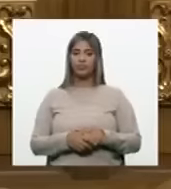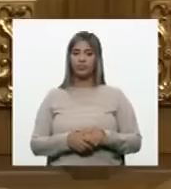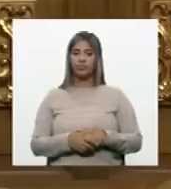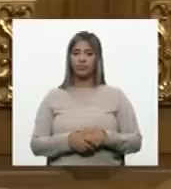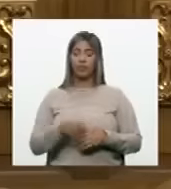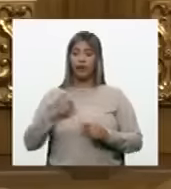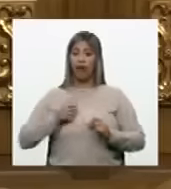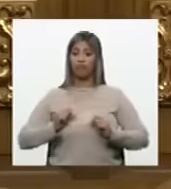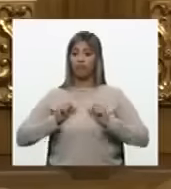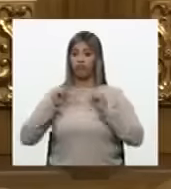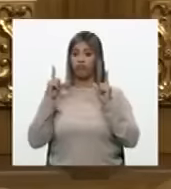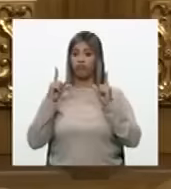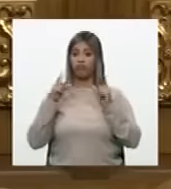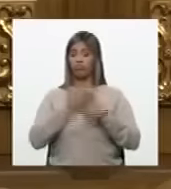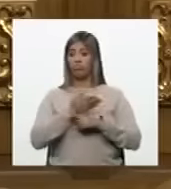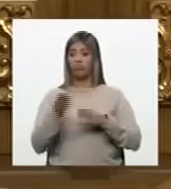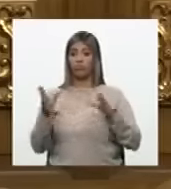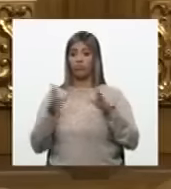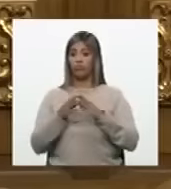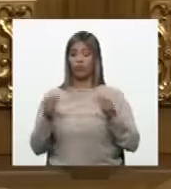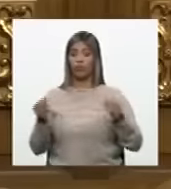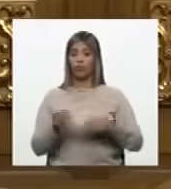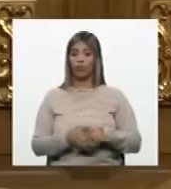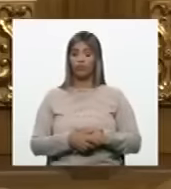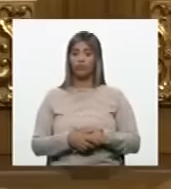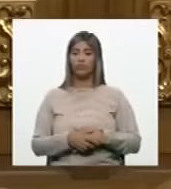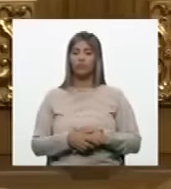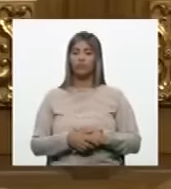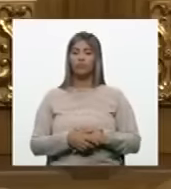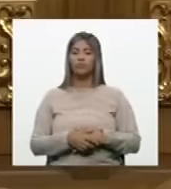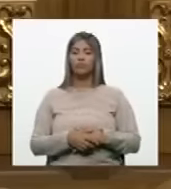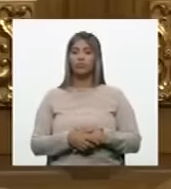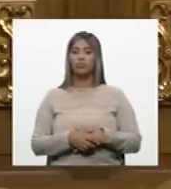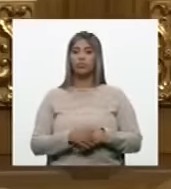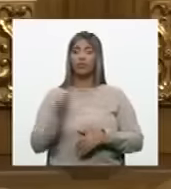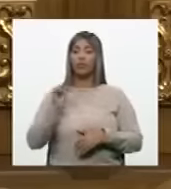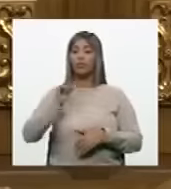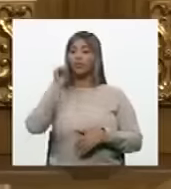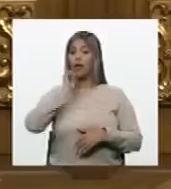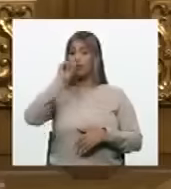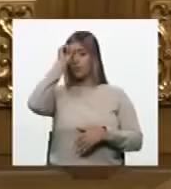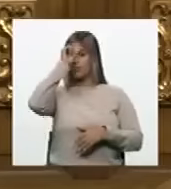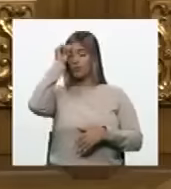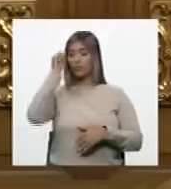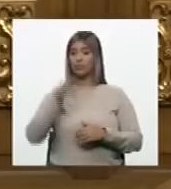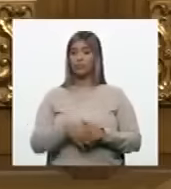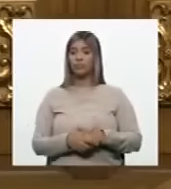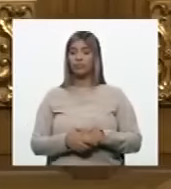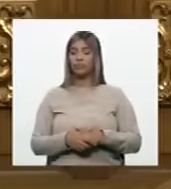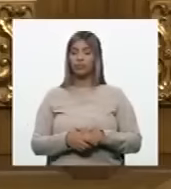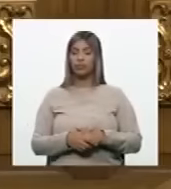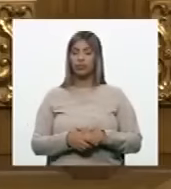nos sorprendió a todos y a todas este fin de semana